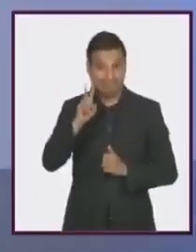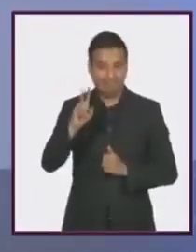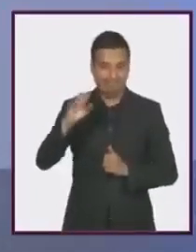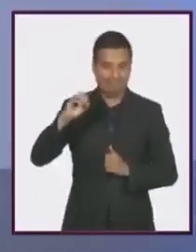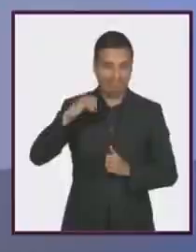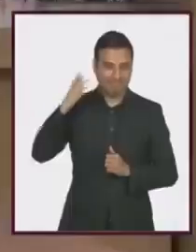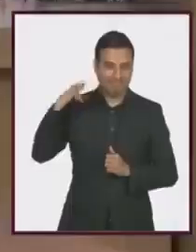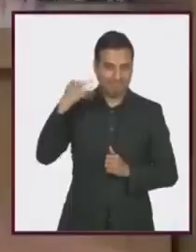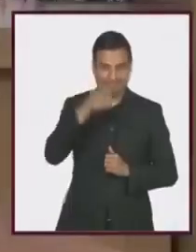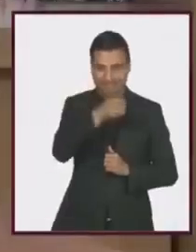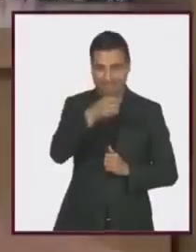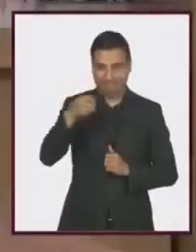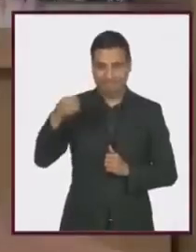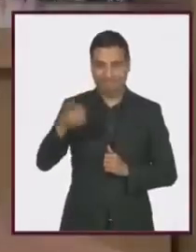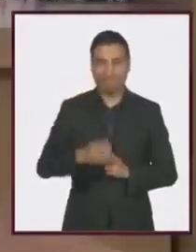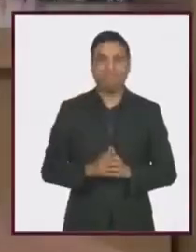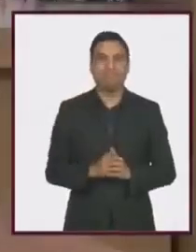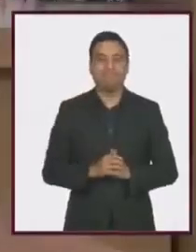presentación.